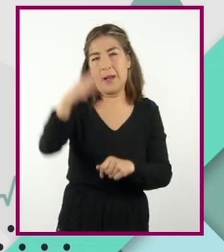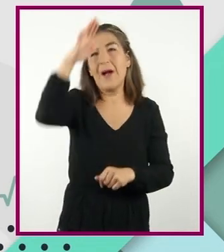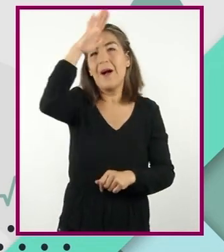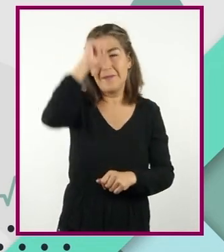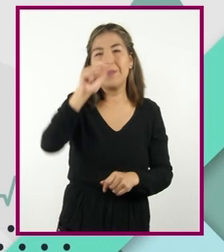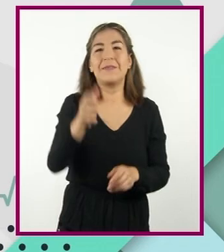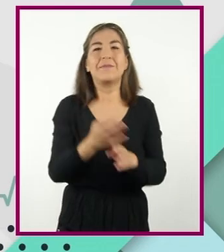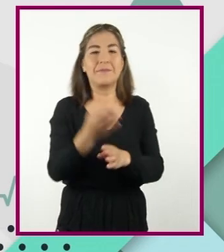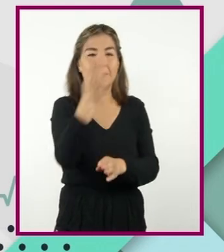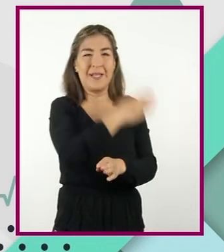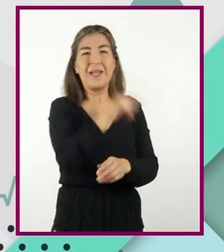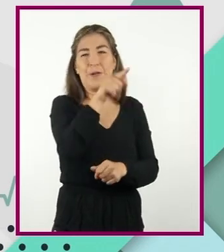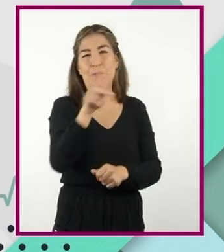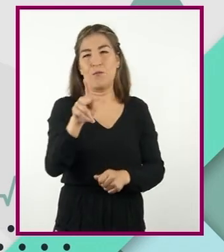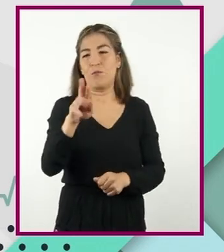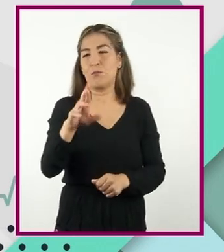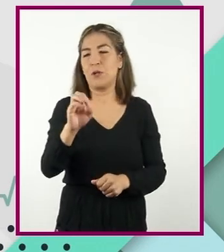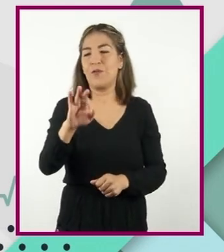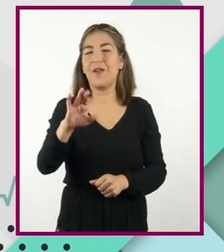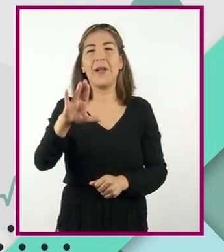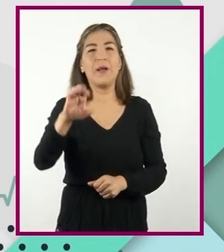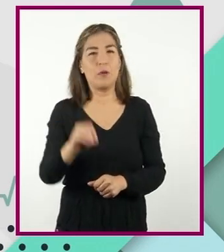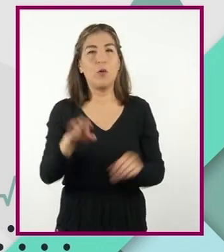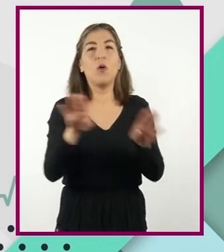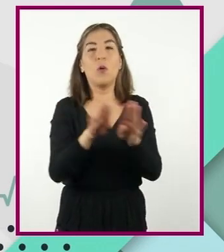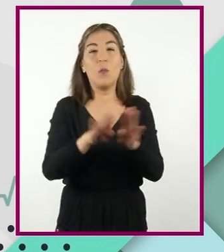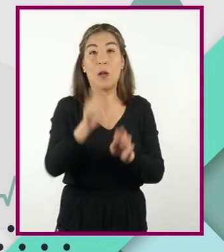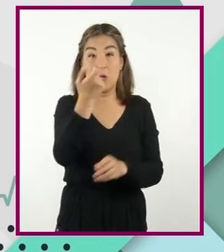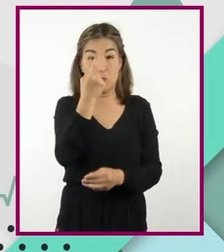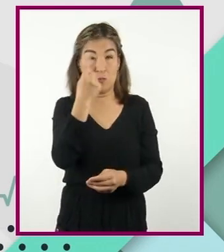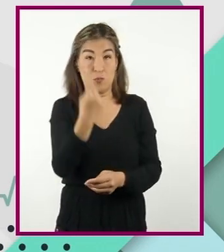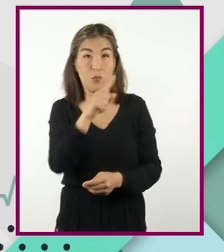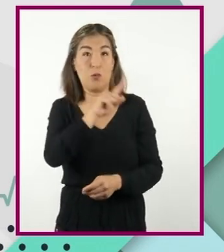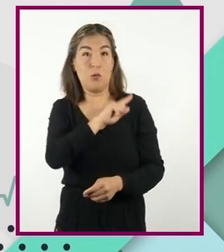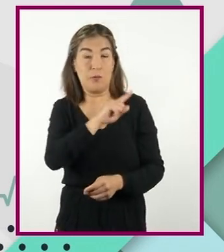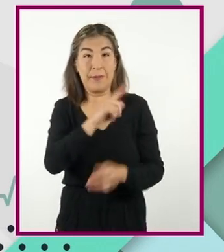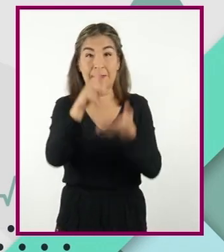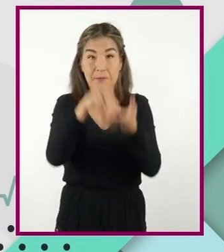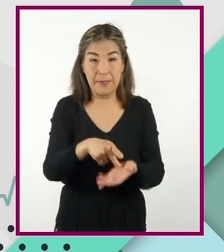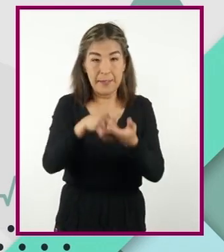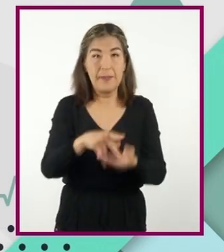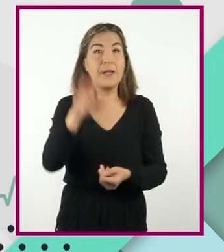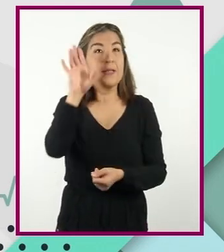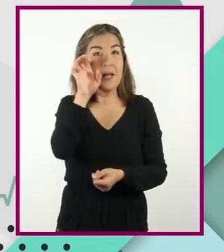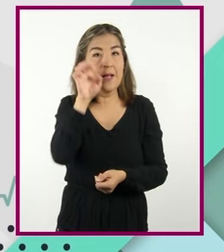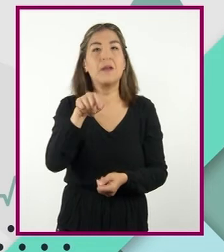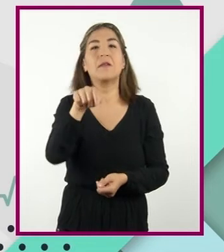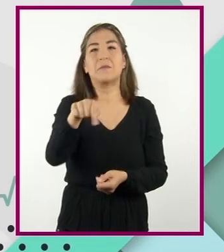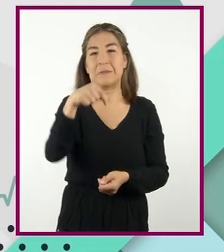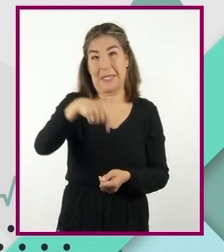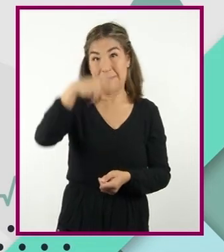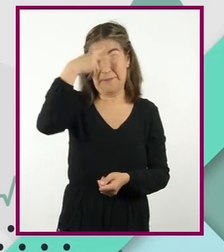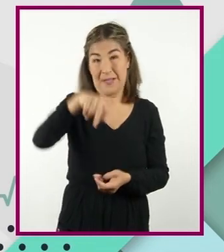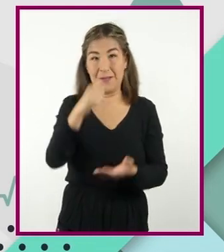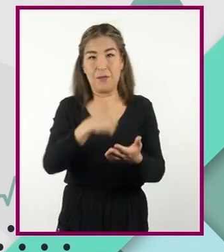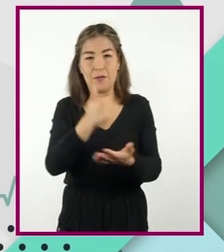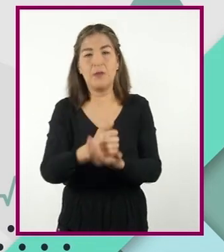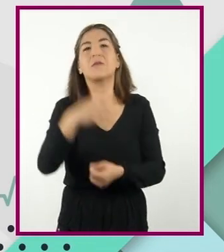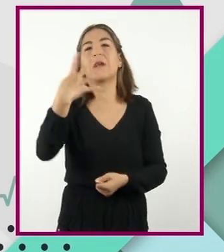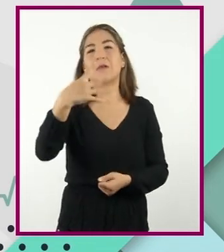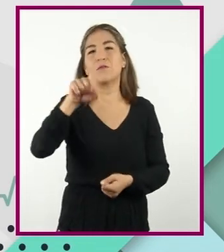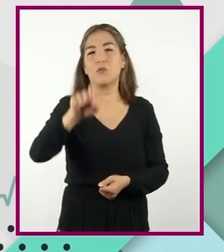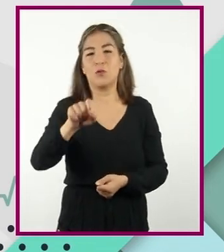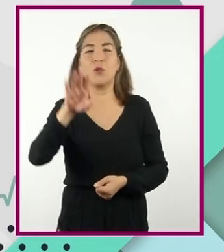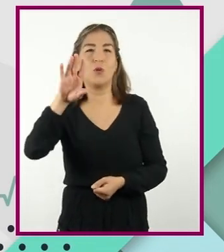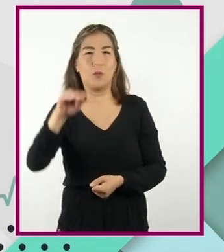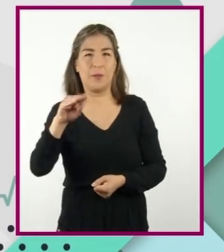los datos de la Profeco. El costo promedio de un kilogramo de naranja para jugo en la Ciudad de México es de